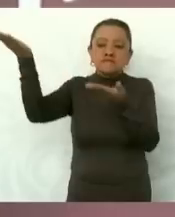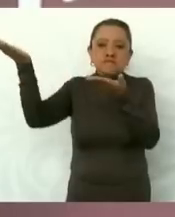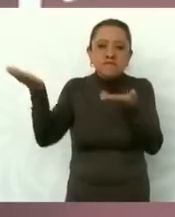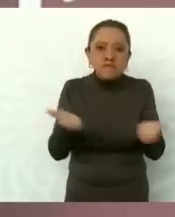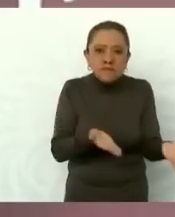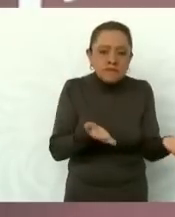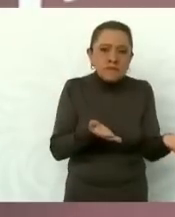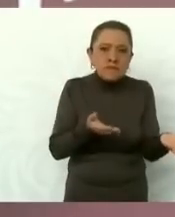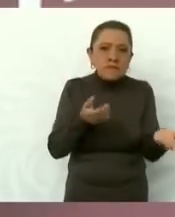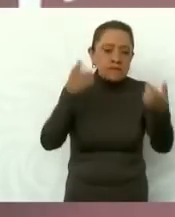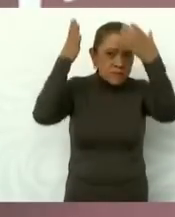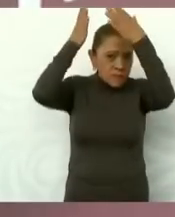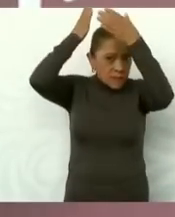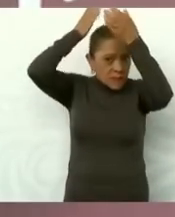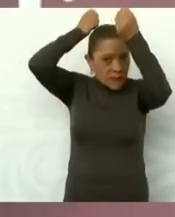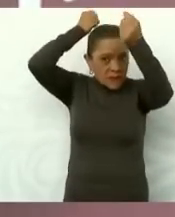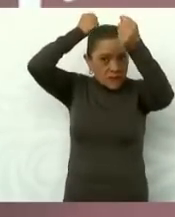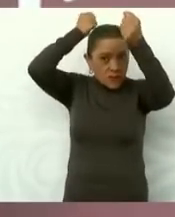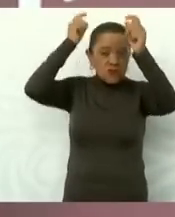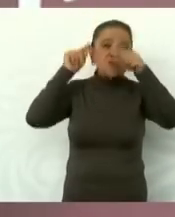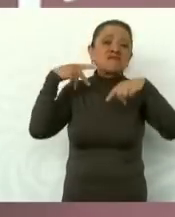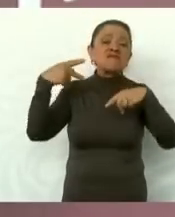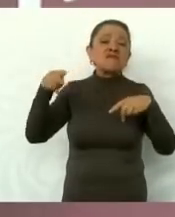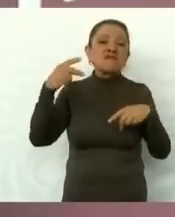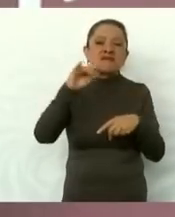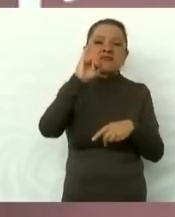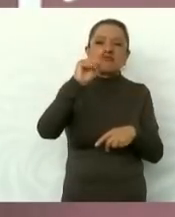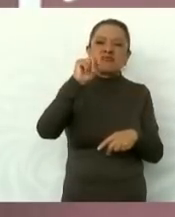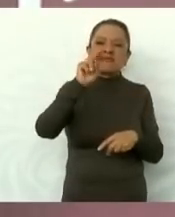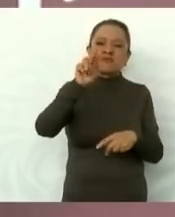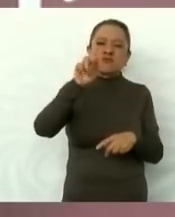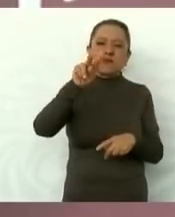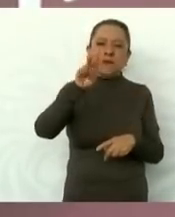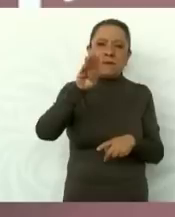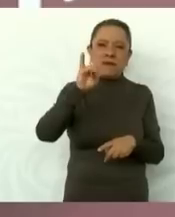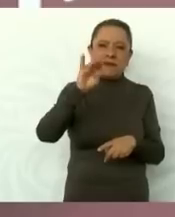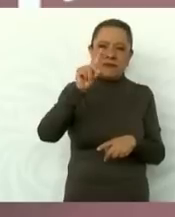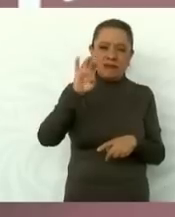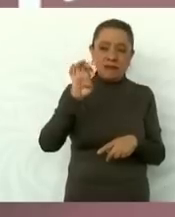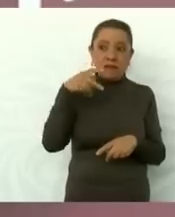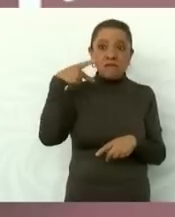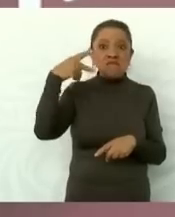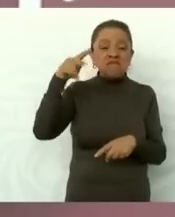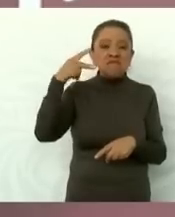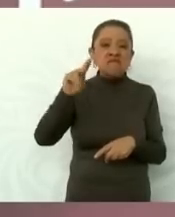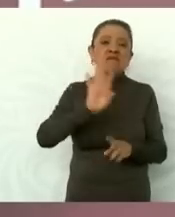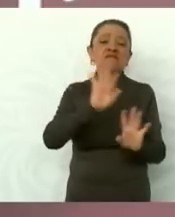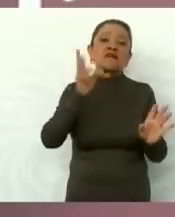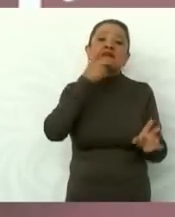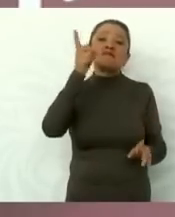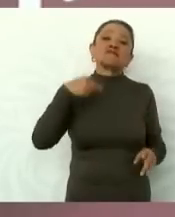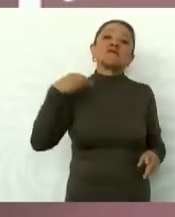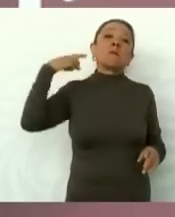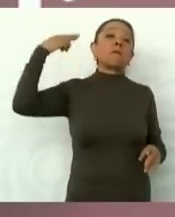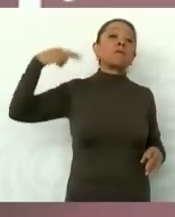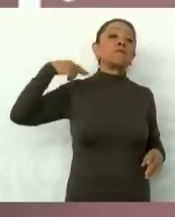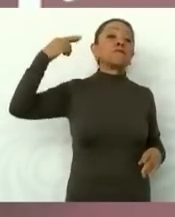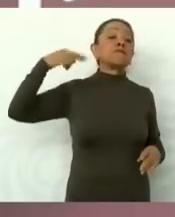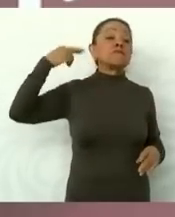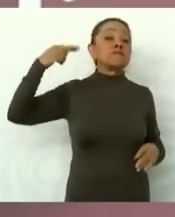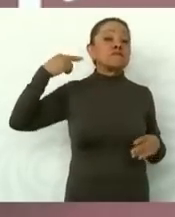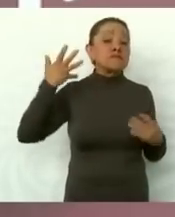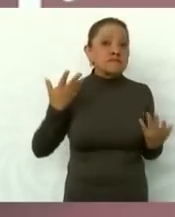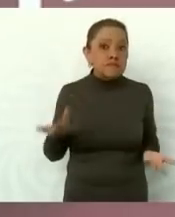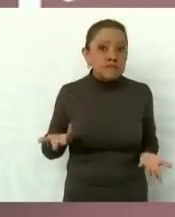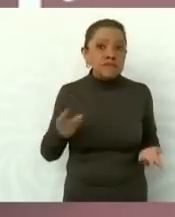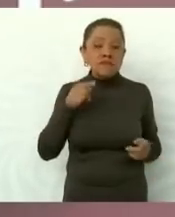se coronó como emperador y siguió la lucha para recuperar la esencia que era la república, y no